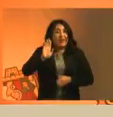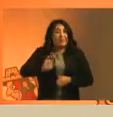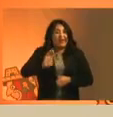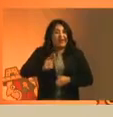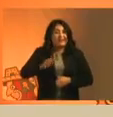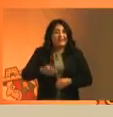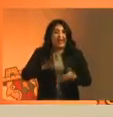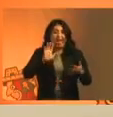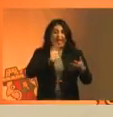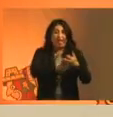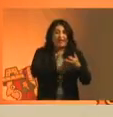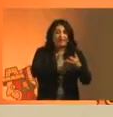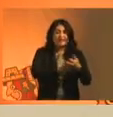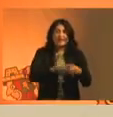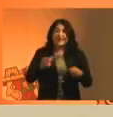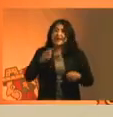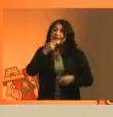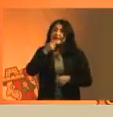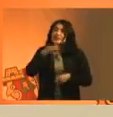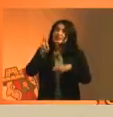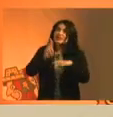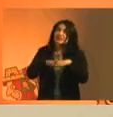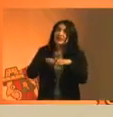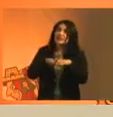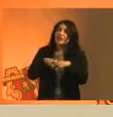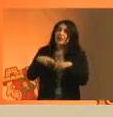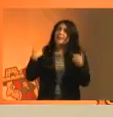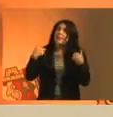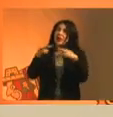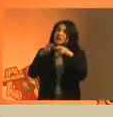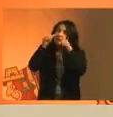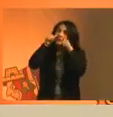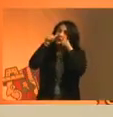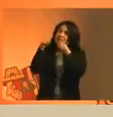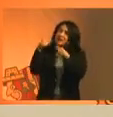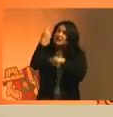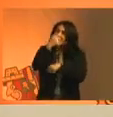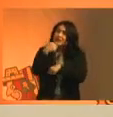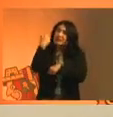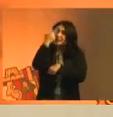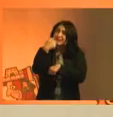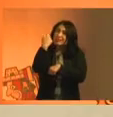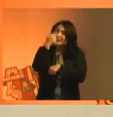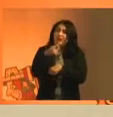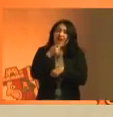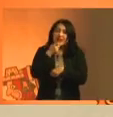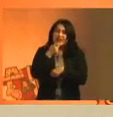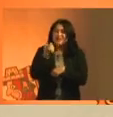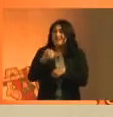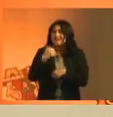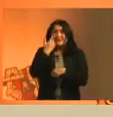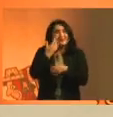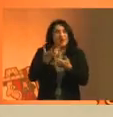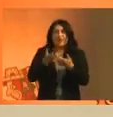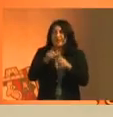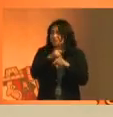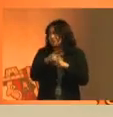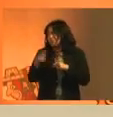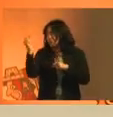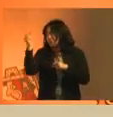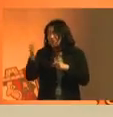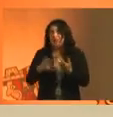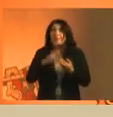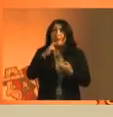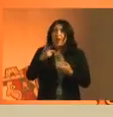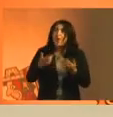escuchando a un profesor horas y horas y huyen de la escuela en cuanto pueden hay que hacer de la escuela otra cosa y que hacer de la escuela un taller hay que